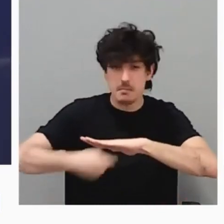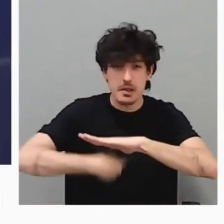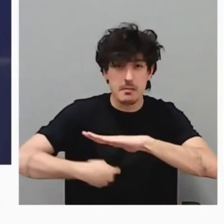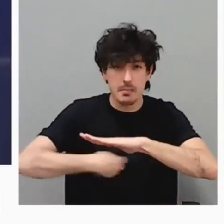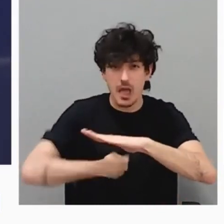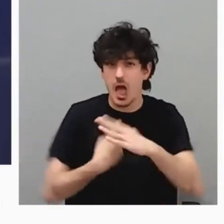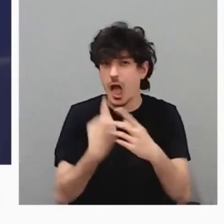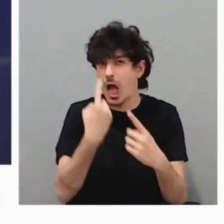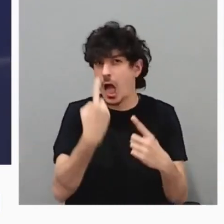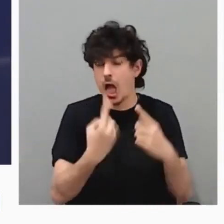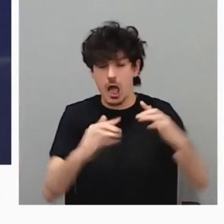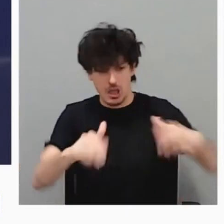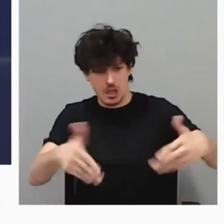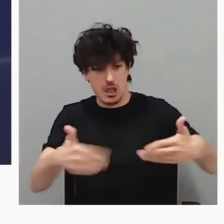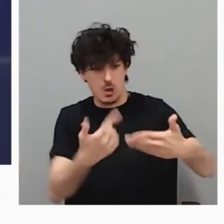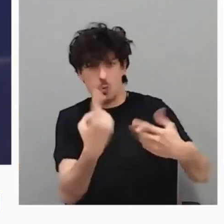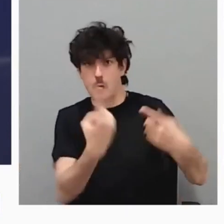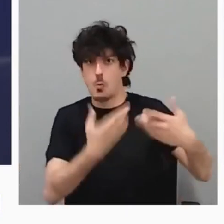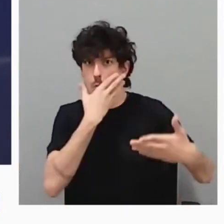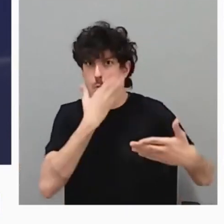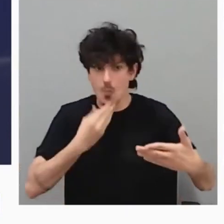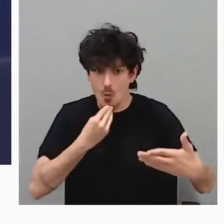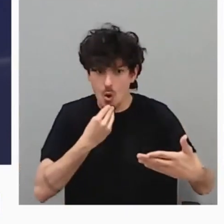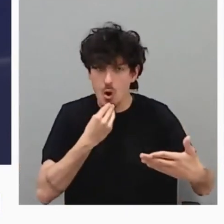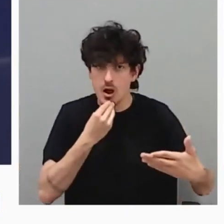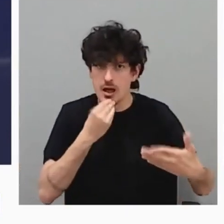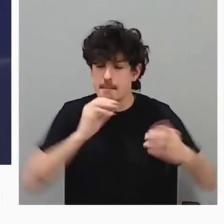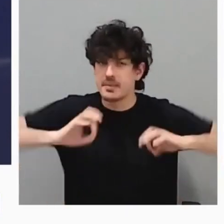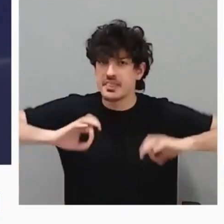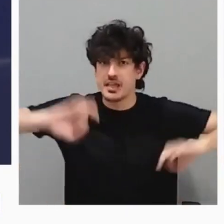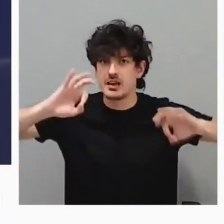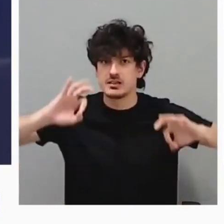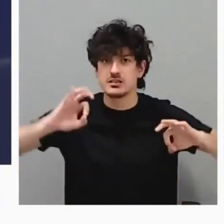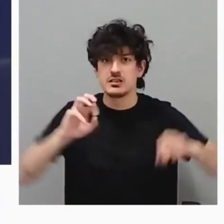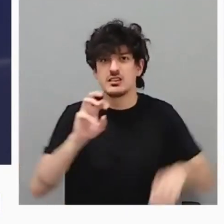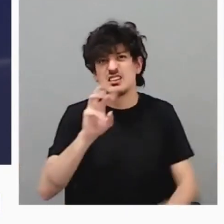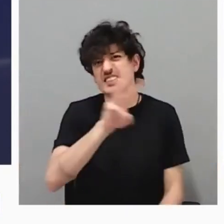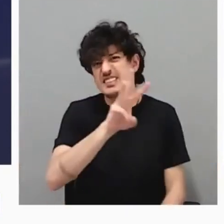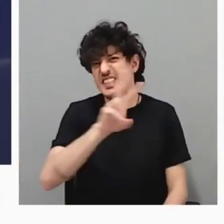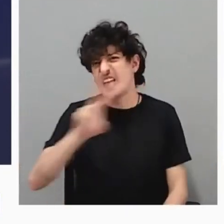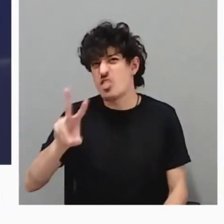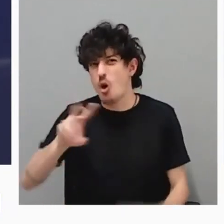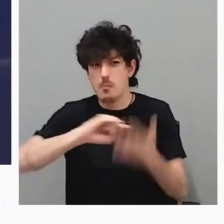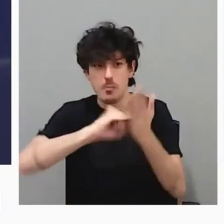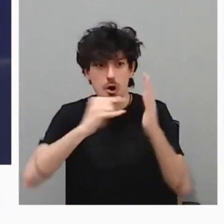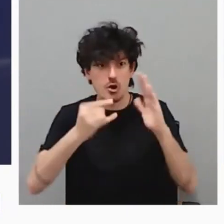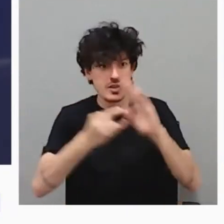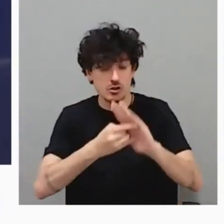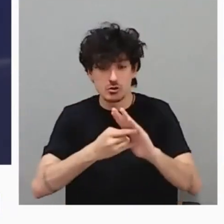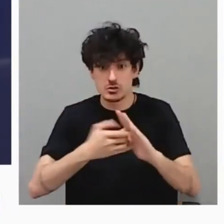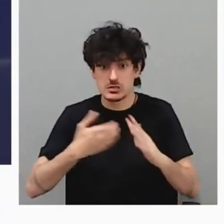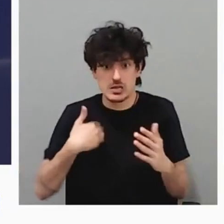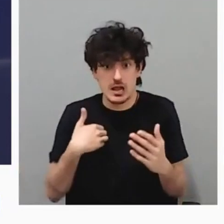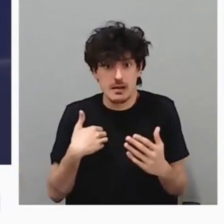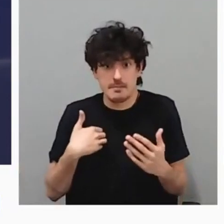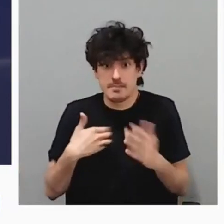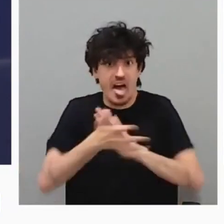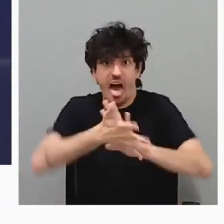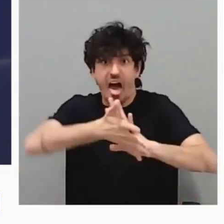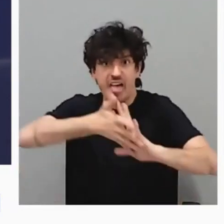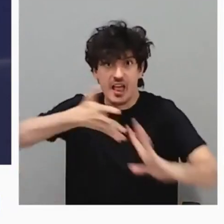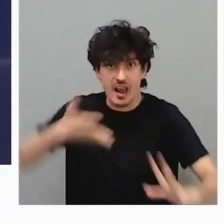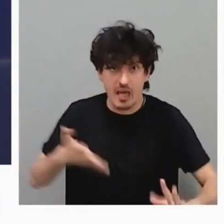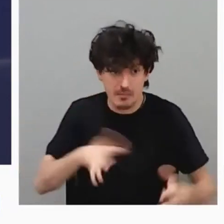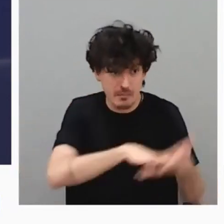meses duros al principio de la pandemia del COVID. Hemos acelerado 32 proyectos y ahora mismo lo que seguimos haciendo es